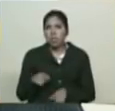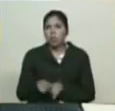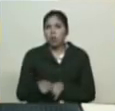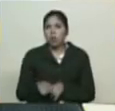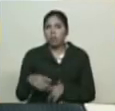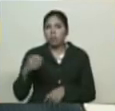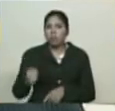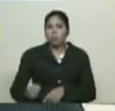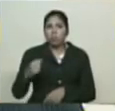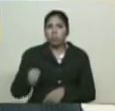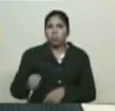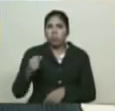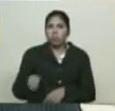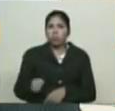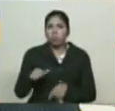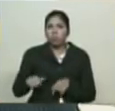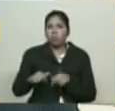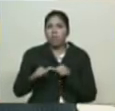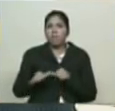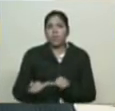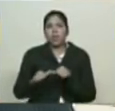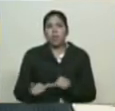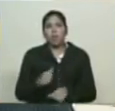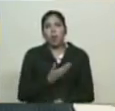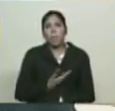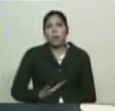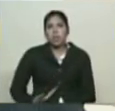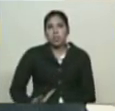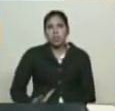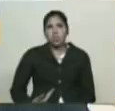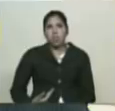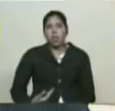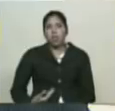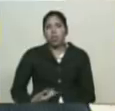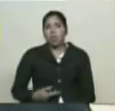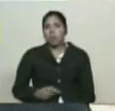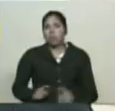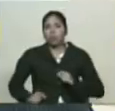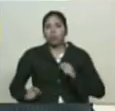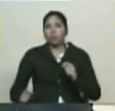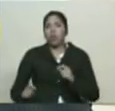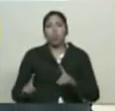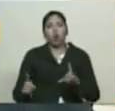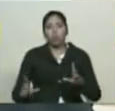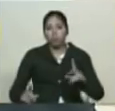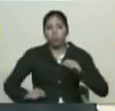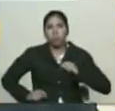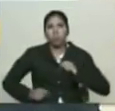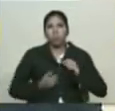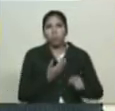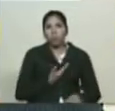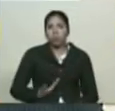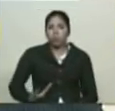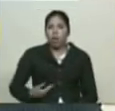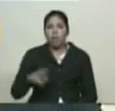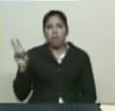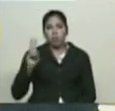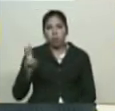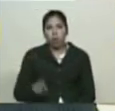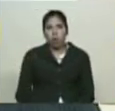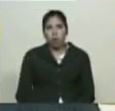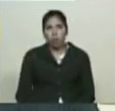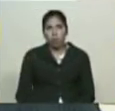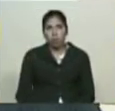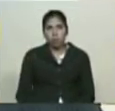esta afirmación y cuál es la respuesta concreta a esto que se plantea? Aseguran que incluso de darse esta propuesta, la fecha no